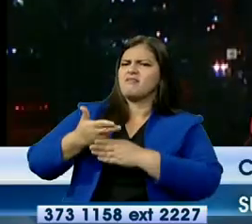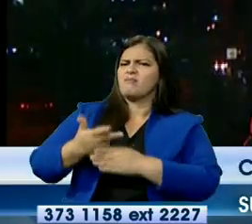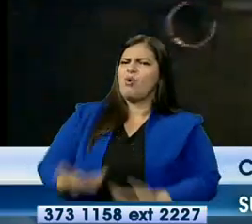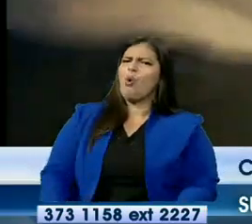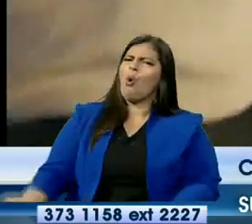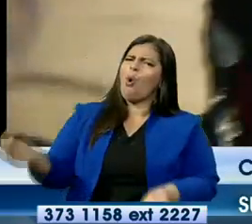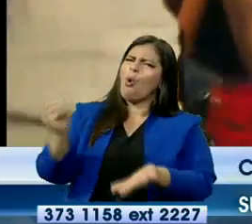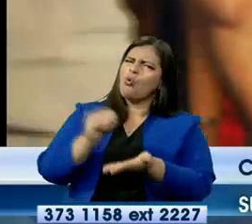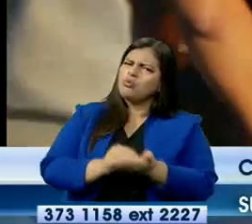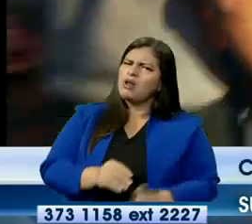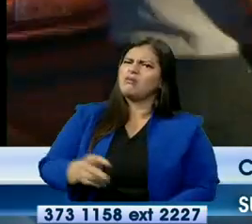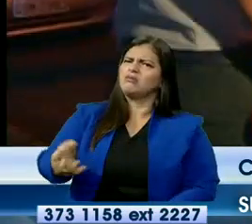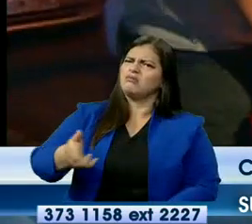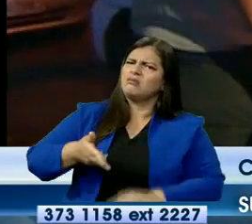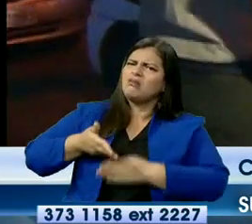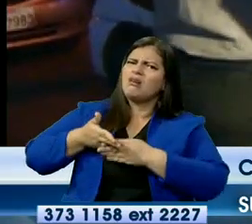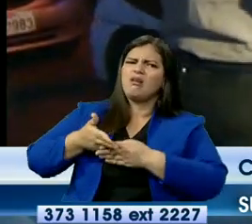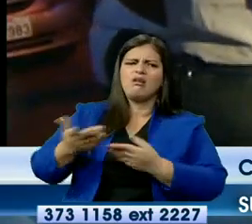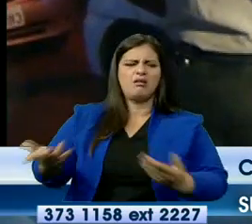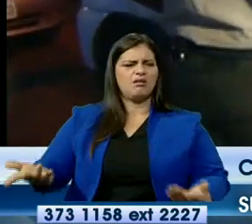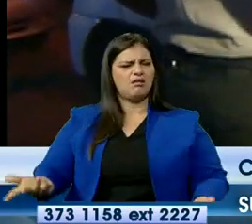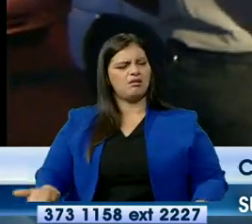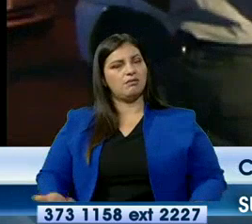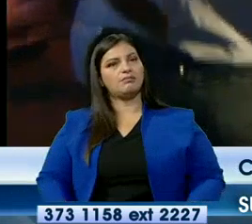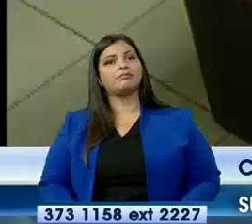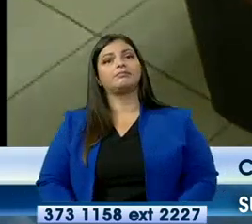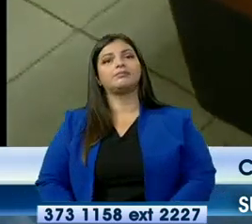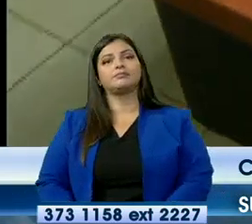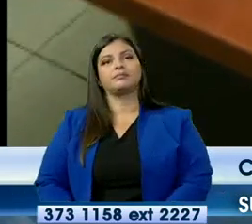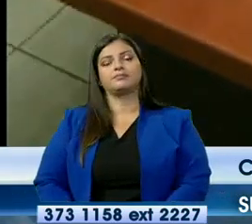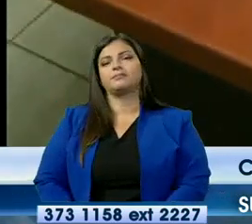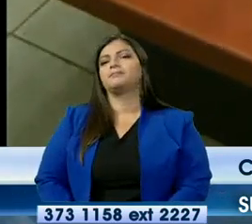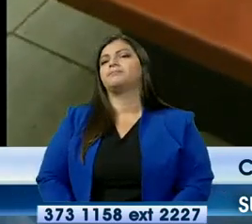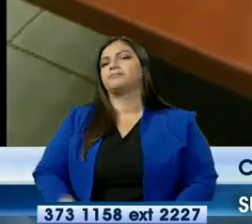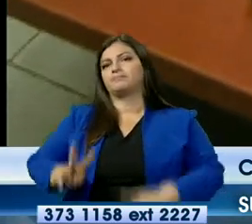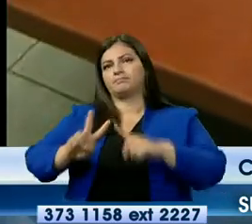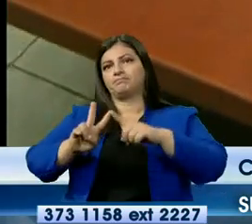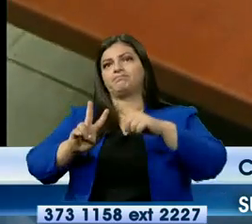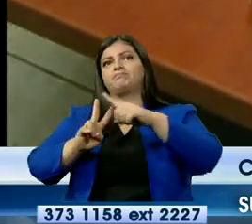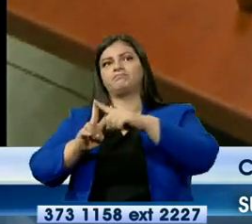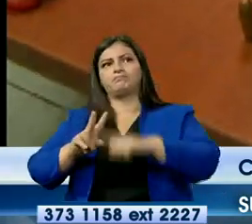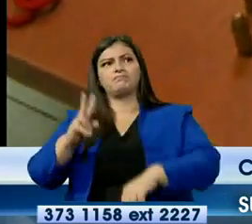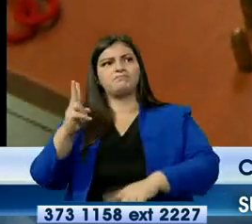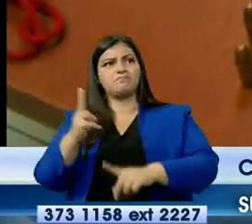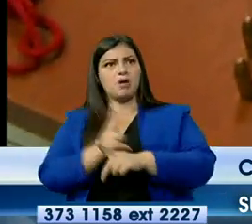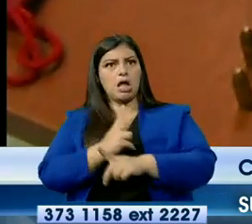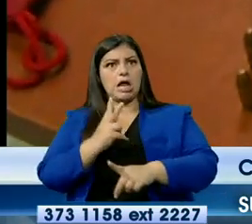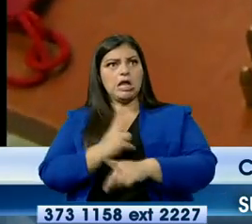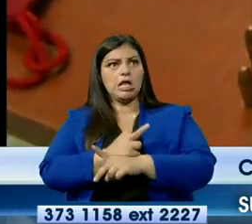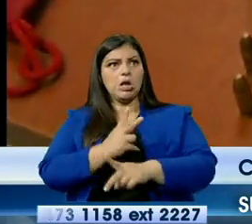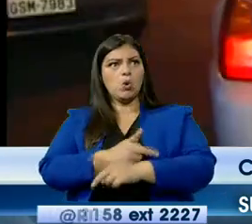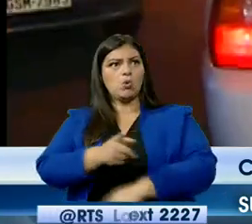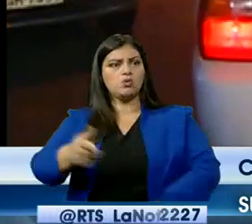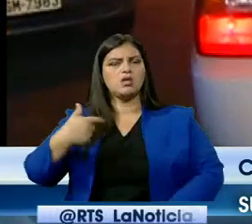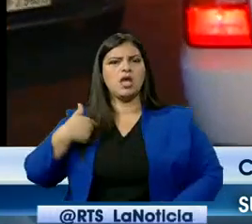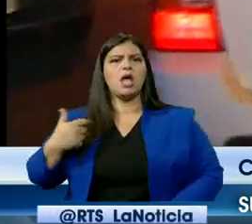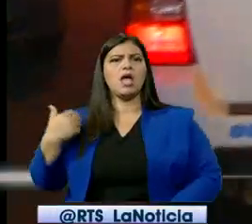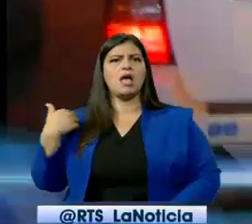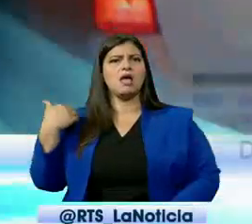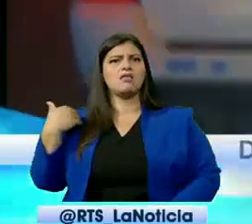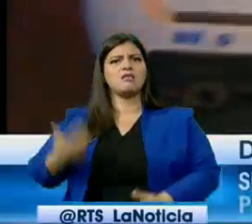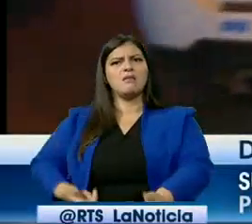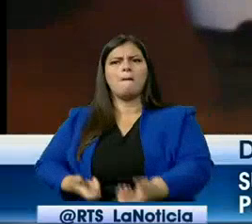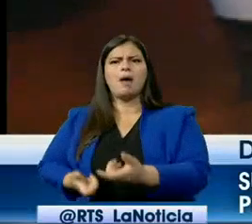igual. Nuevas detenciones de presuntos delincuentes que caminaban con armamento de grueso calibre.